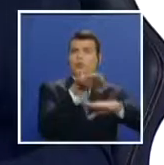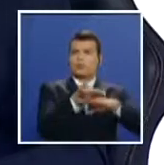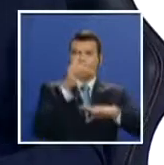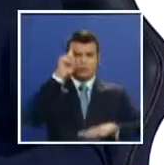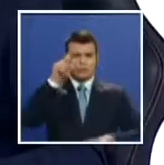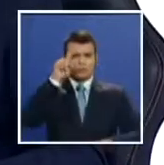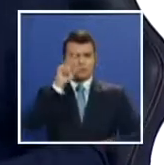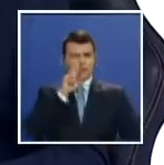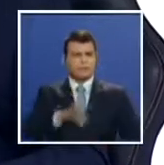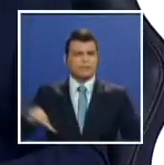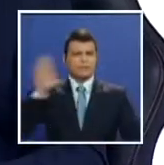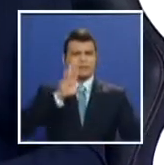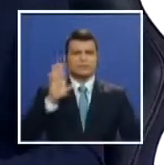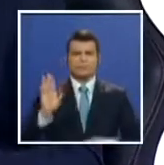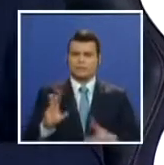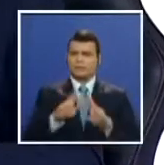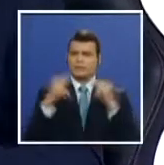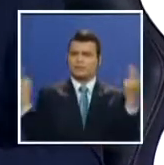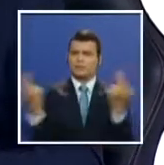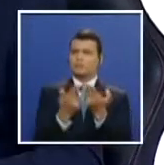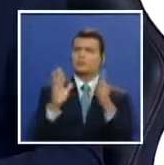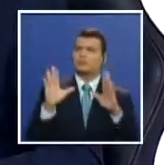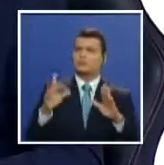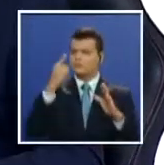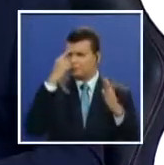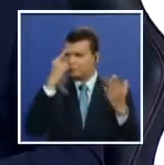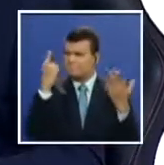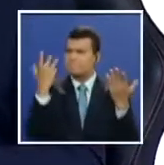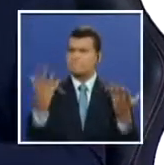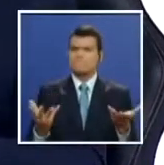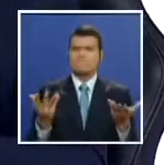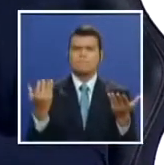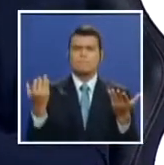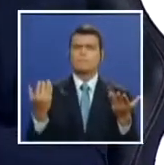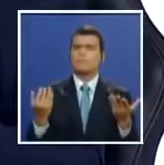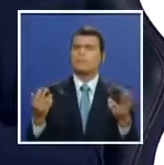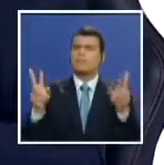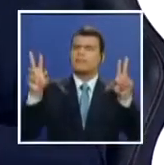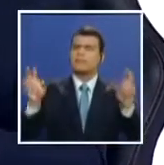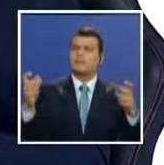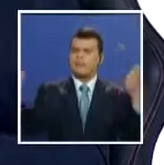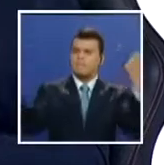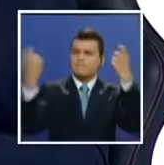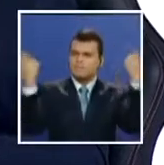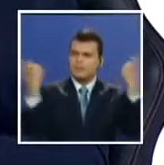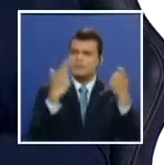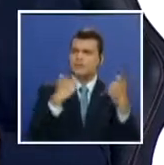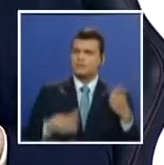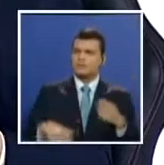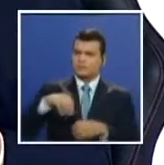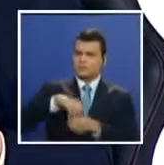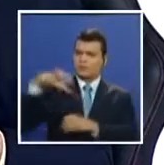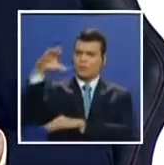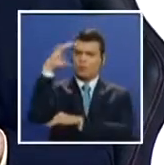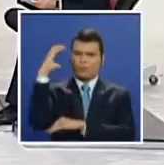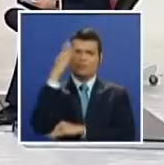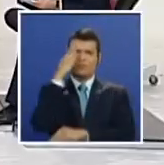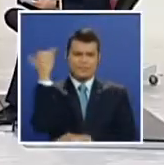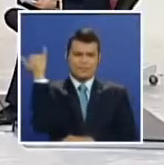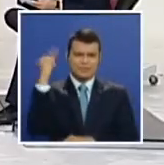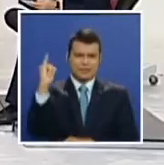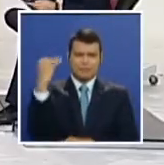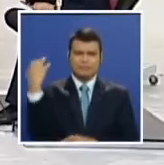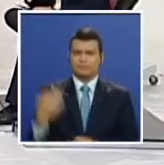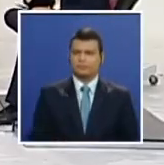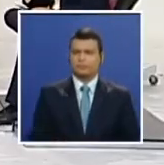pero también en esas reuniones que se puede considerar en cuanto a la venta del azúcar aquí en colombia porque ya sabemos que muchas veces